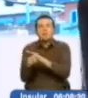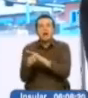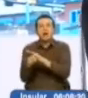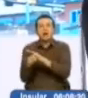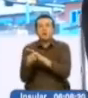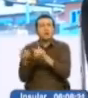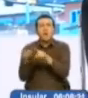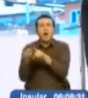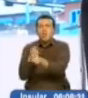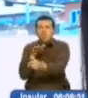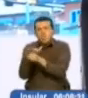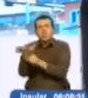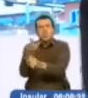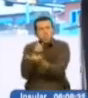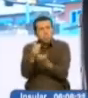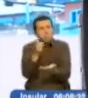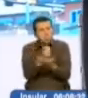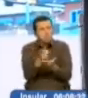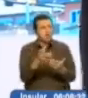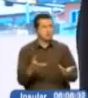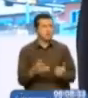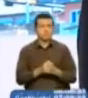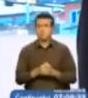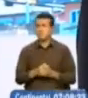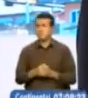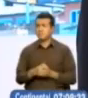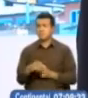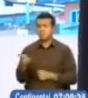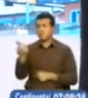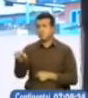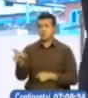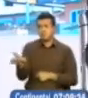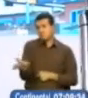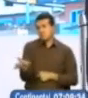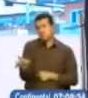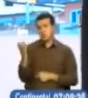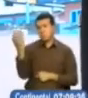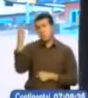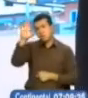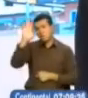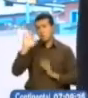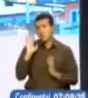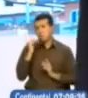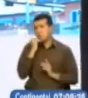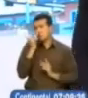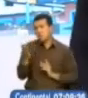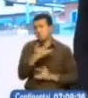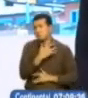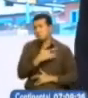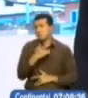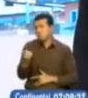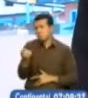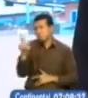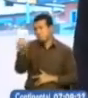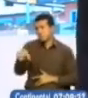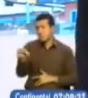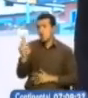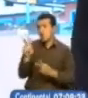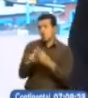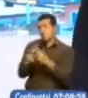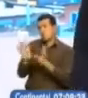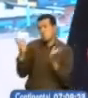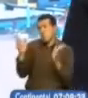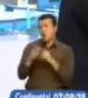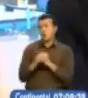del distanciamiento. Como el otro no significa nada para mí, es un video, es una cosa, sí. Entonces es más fácil